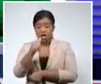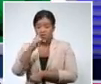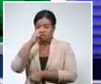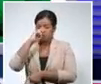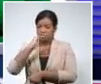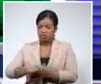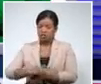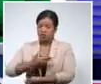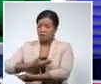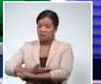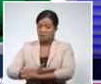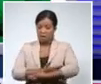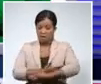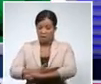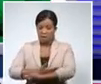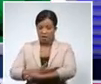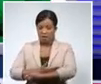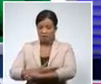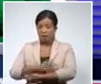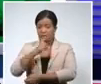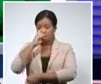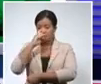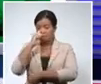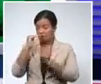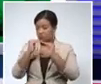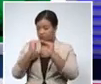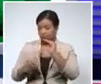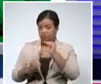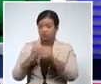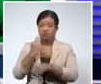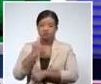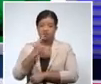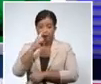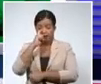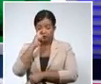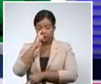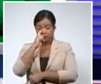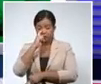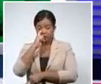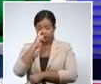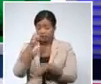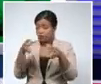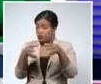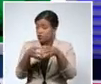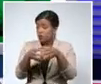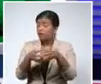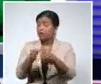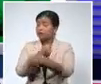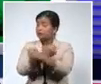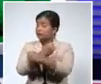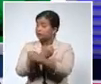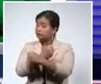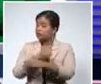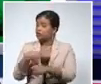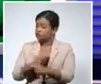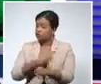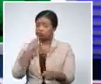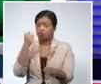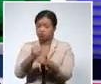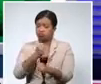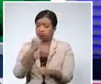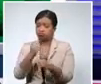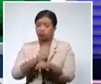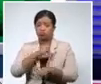lactantes, grupo de riesgo, a pesar de que con el trabajo que se realiza se logra